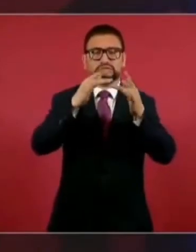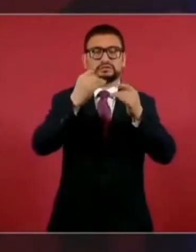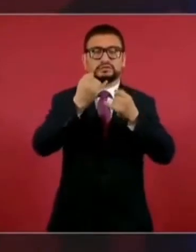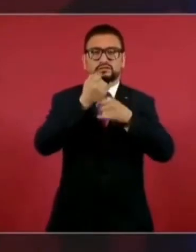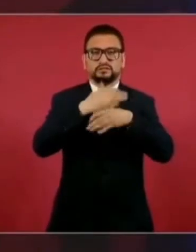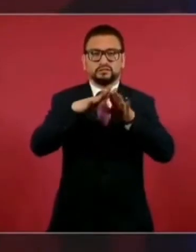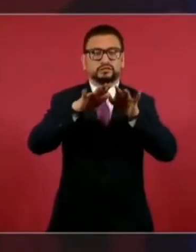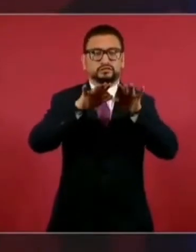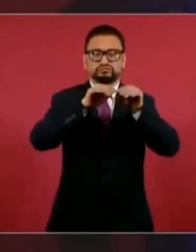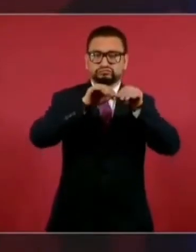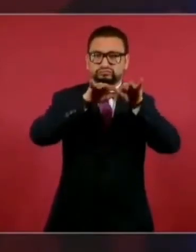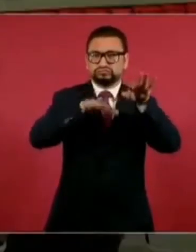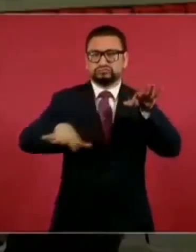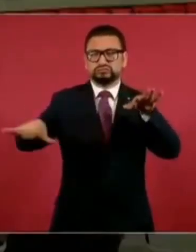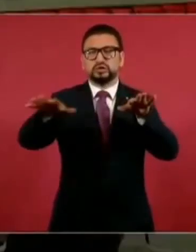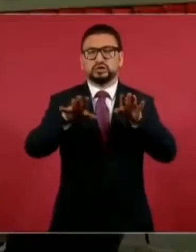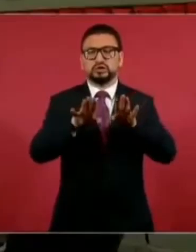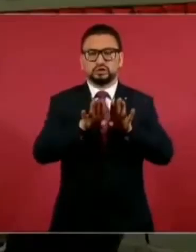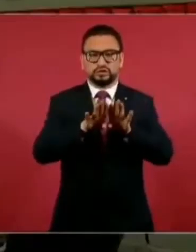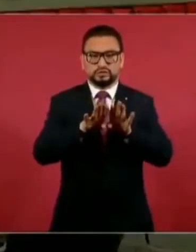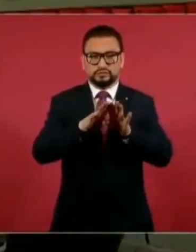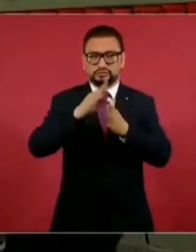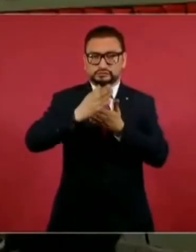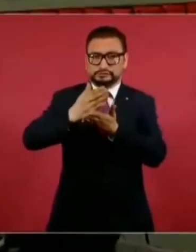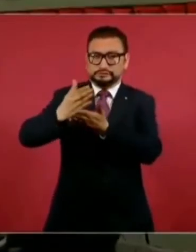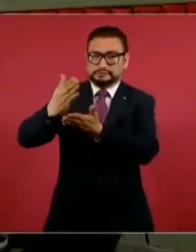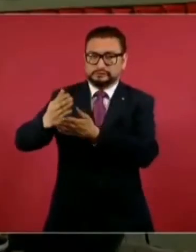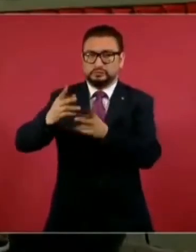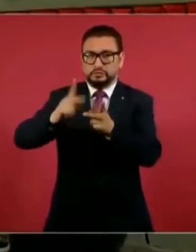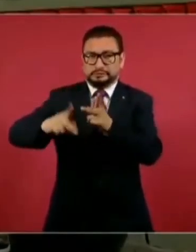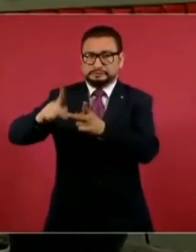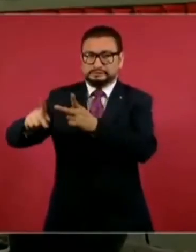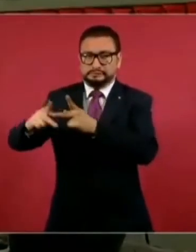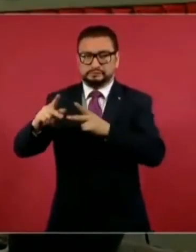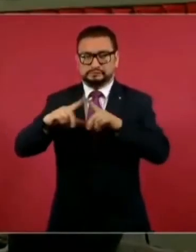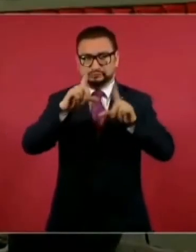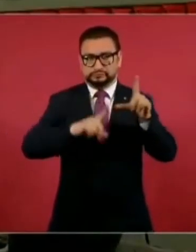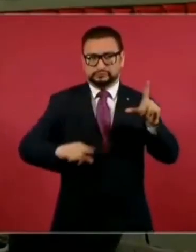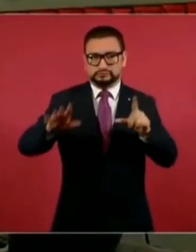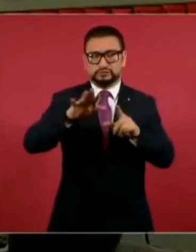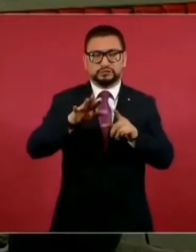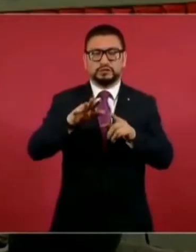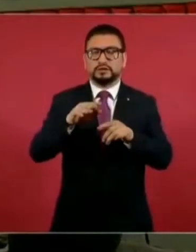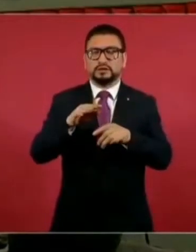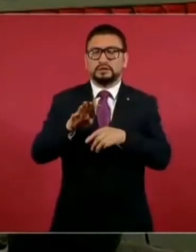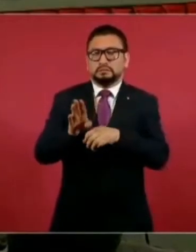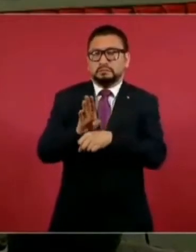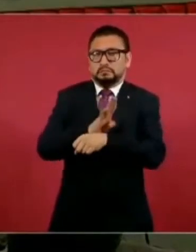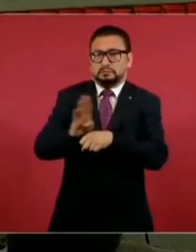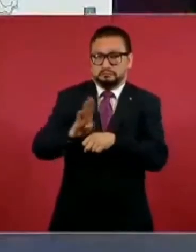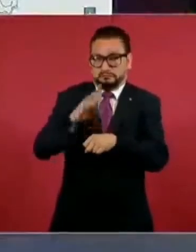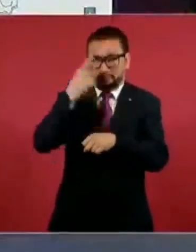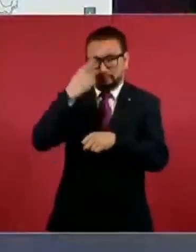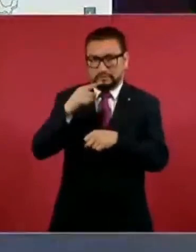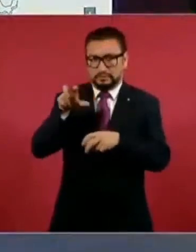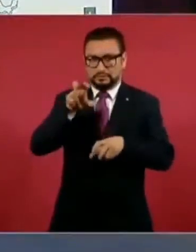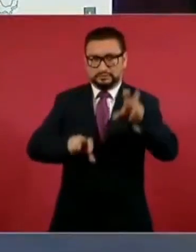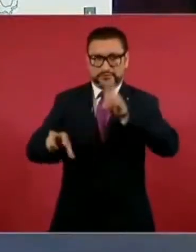grandes cantidades de energía eléctrica dentro de todo el país. Se ha beneficiado a la inversión